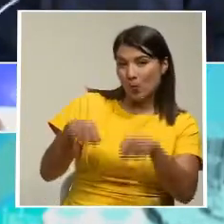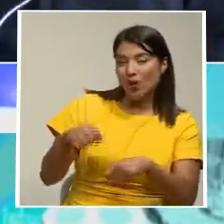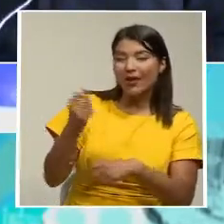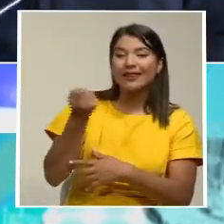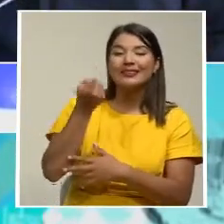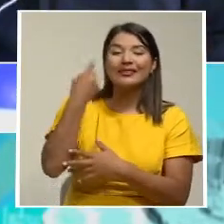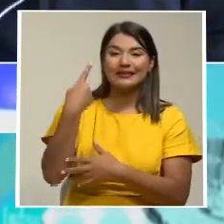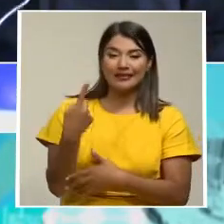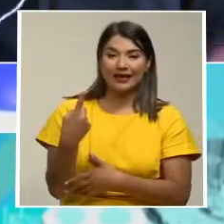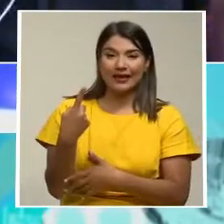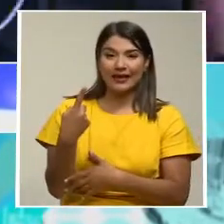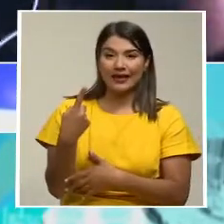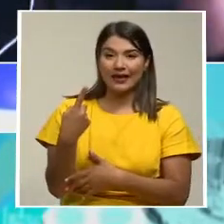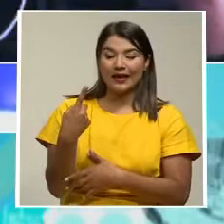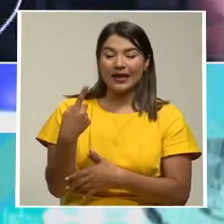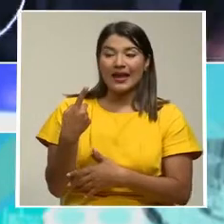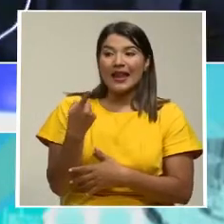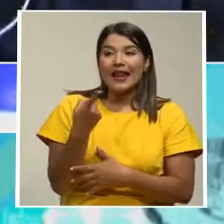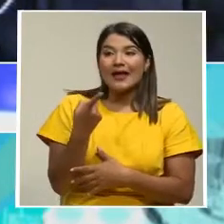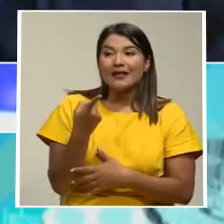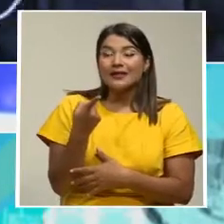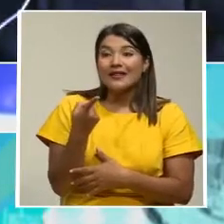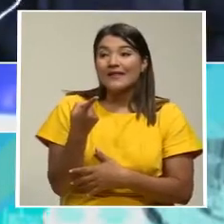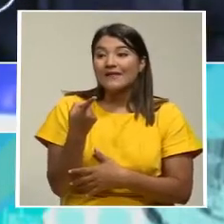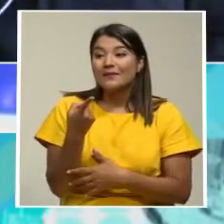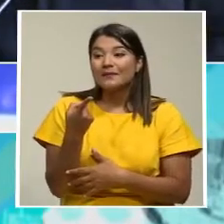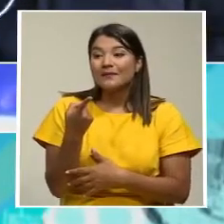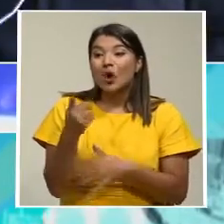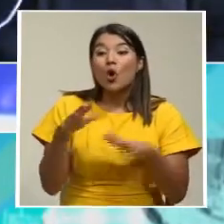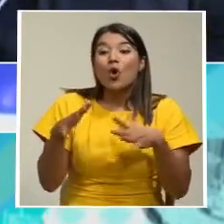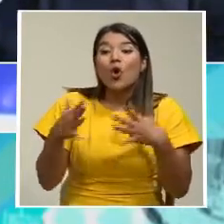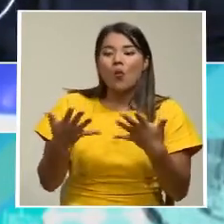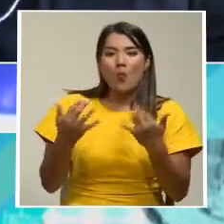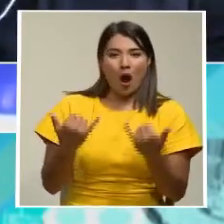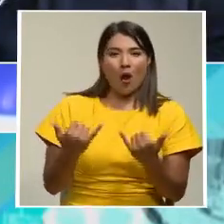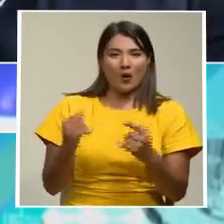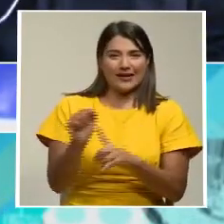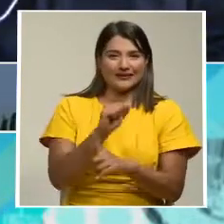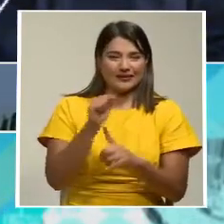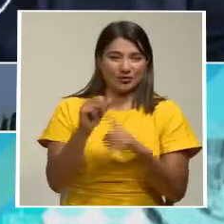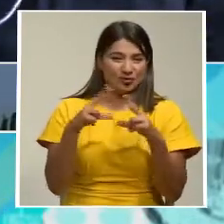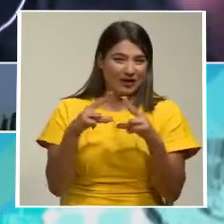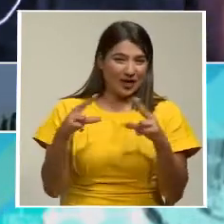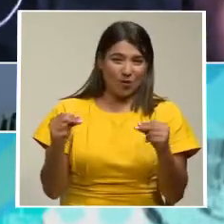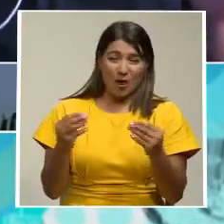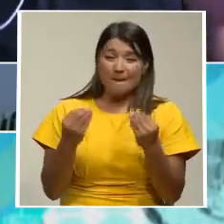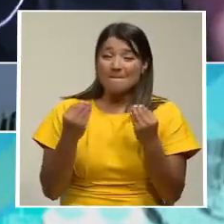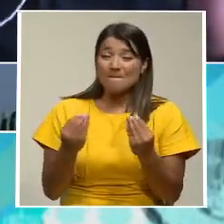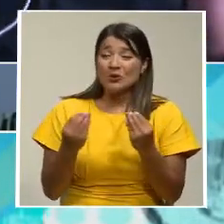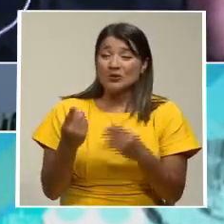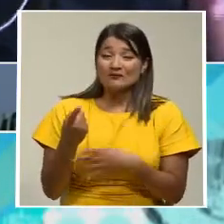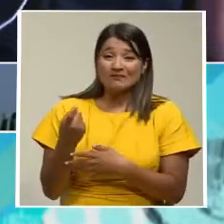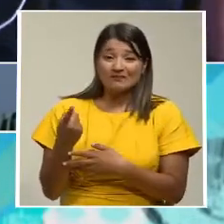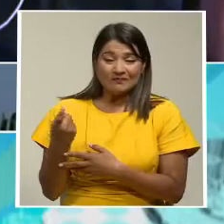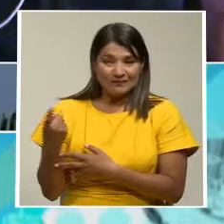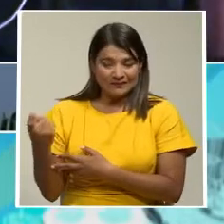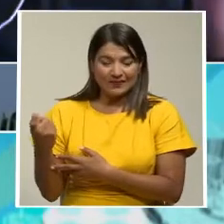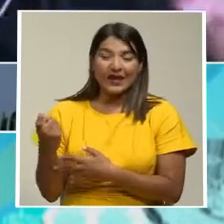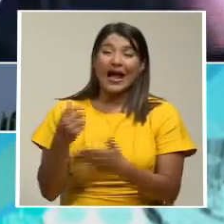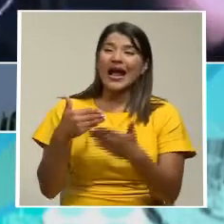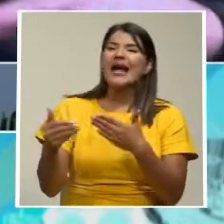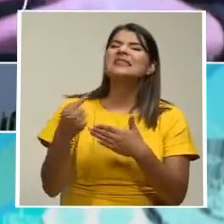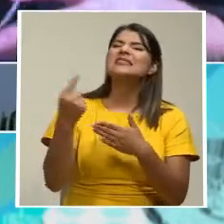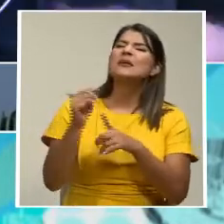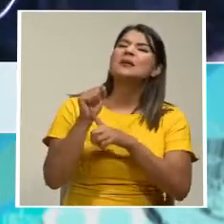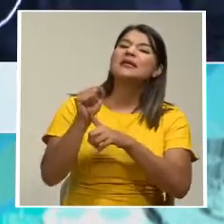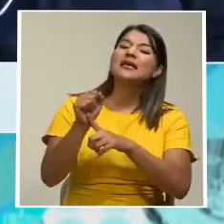nivel precario en lo que Ortega está dejando a Nicaragua. Hay un sindicato de maestros, por lo general los sindicatos de Nicaragua